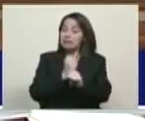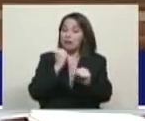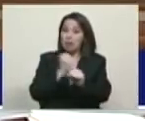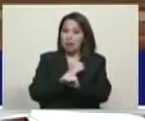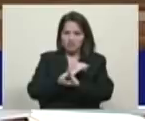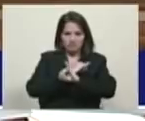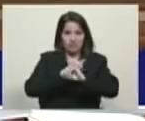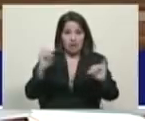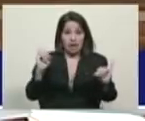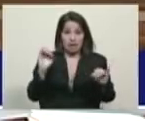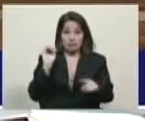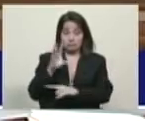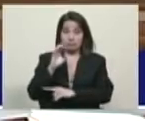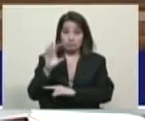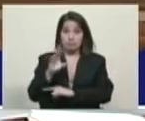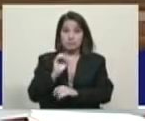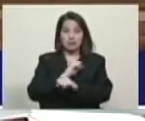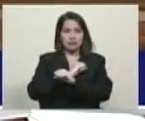esta jornada